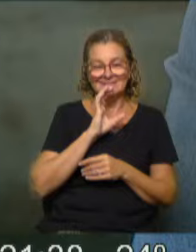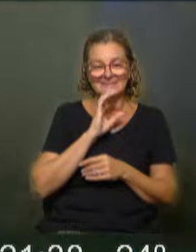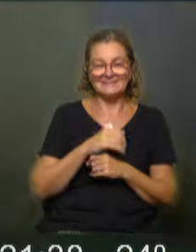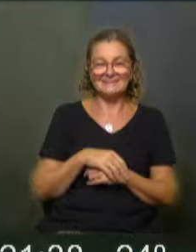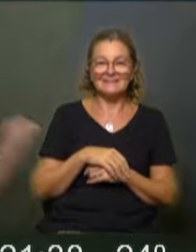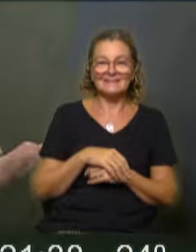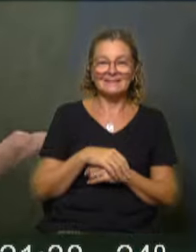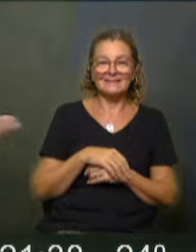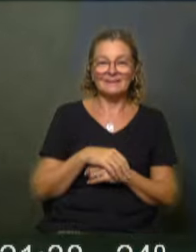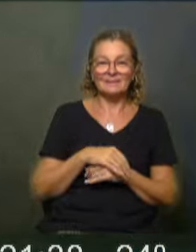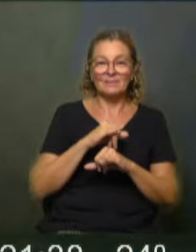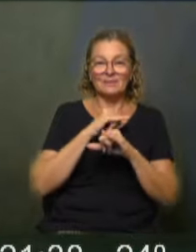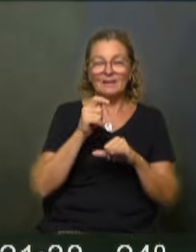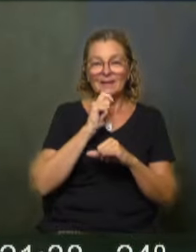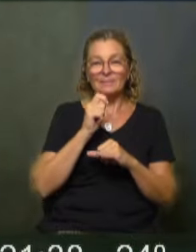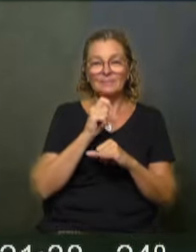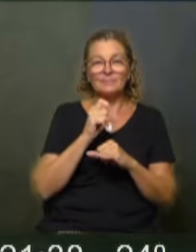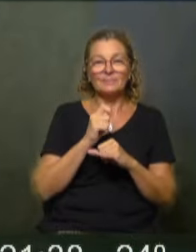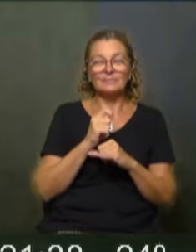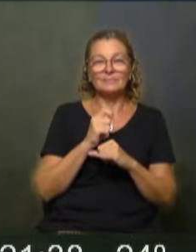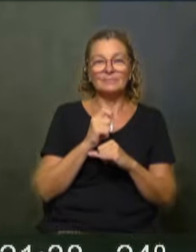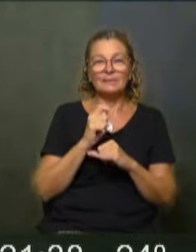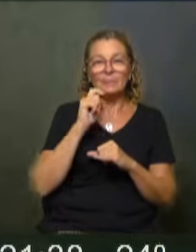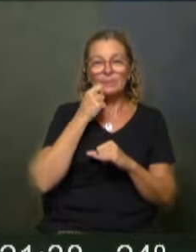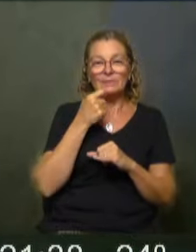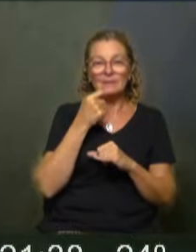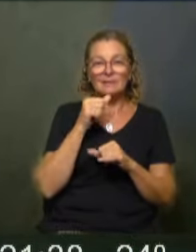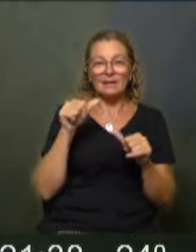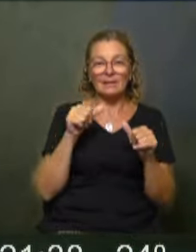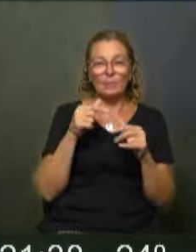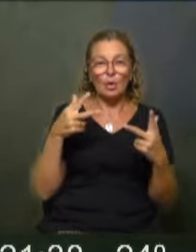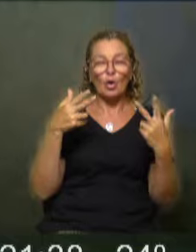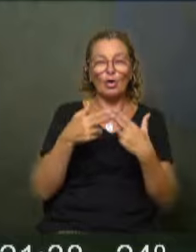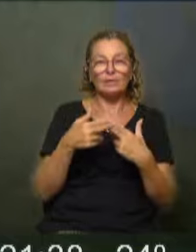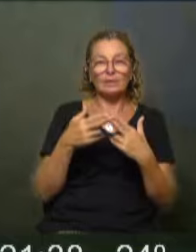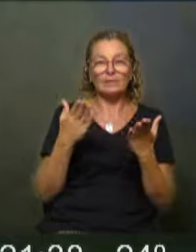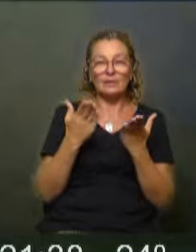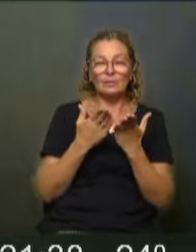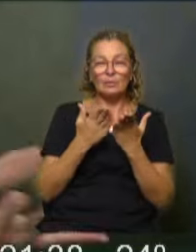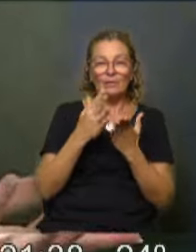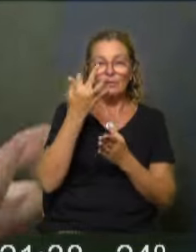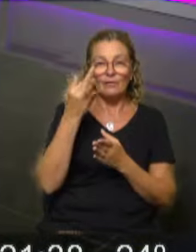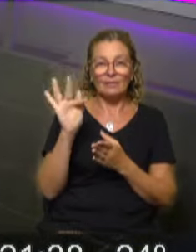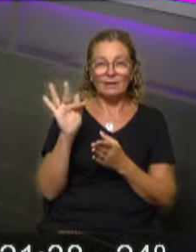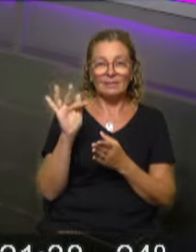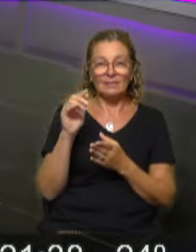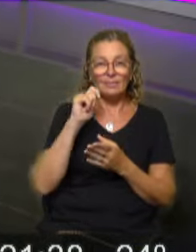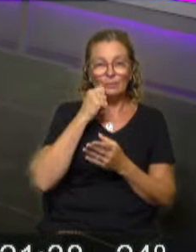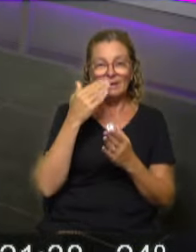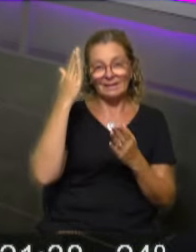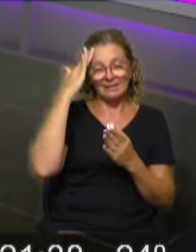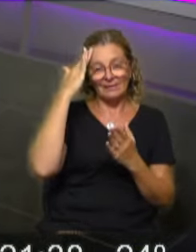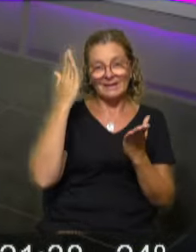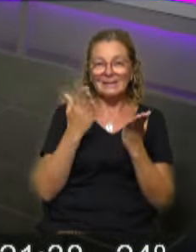Diego, está por terminar la entrevista, lamentablemente, y me gustaría hacer como un impasse porque estás estudiando en Francia y me gustaría saber qué